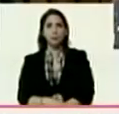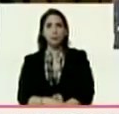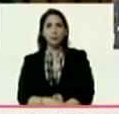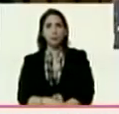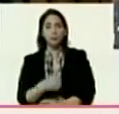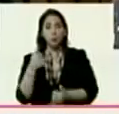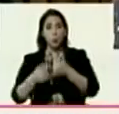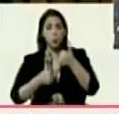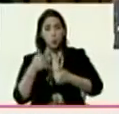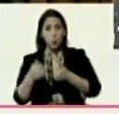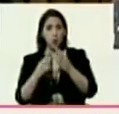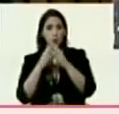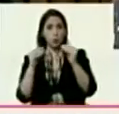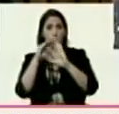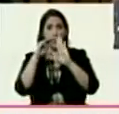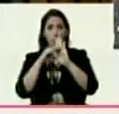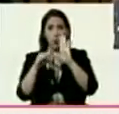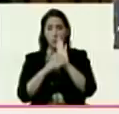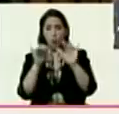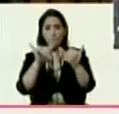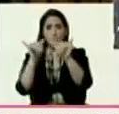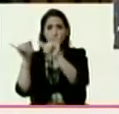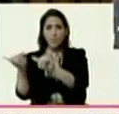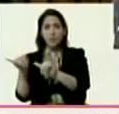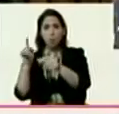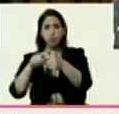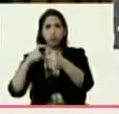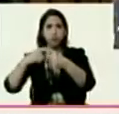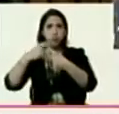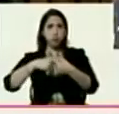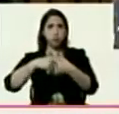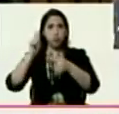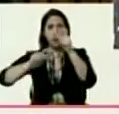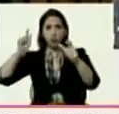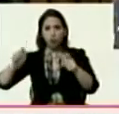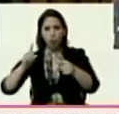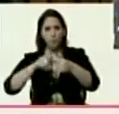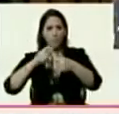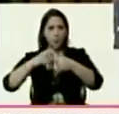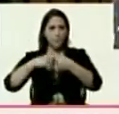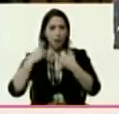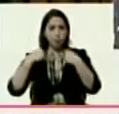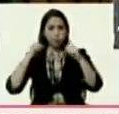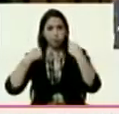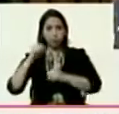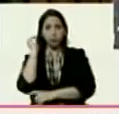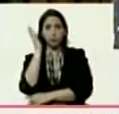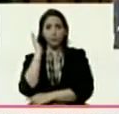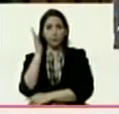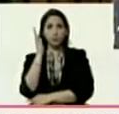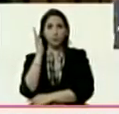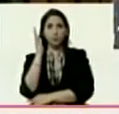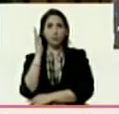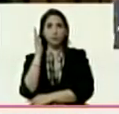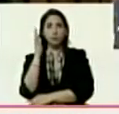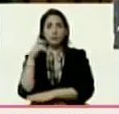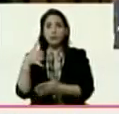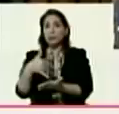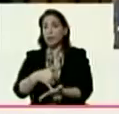hoy objetado hasta por sus propios integrantes. El ejercicio parlamentario es dedicado y